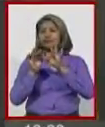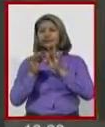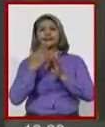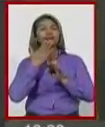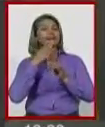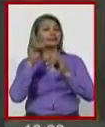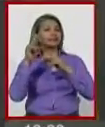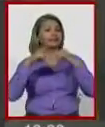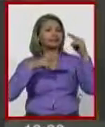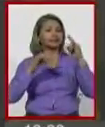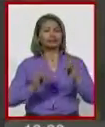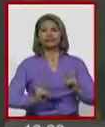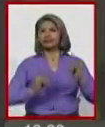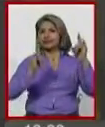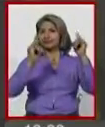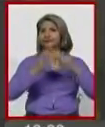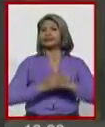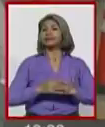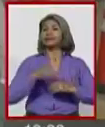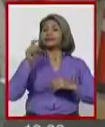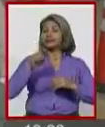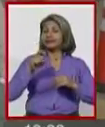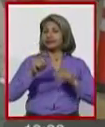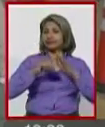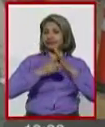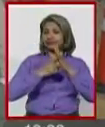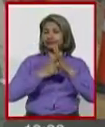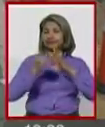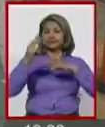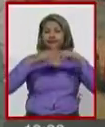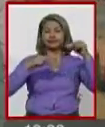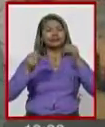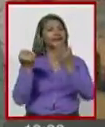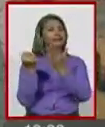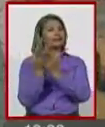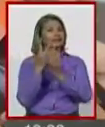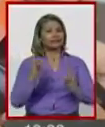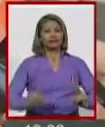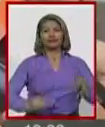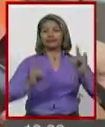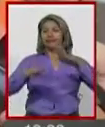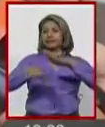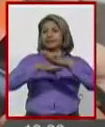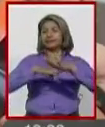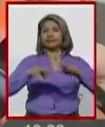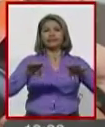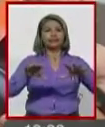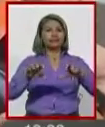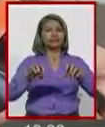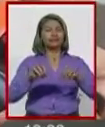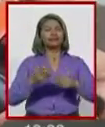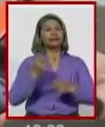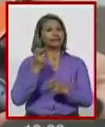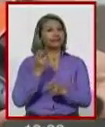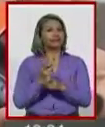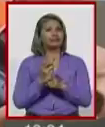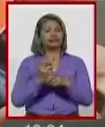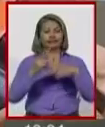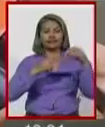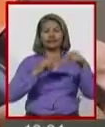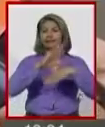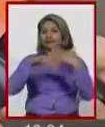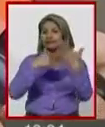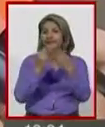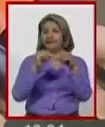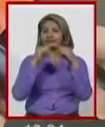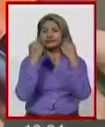mal construido desde su cimiento. Hay que generar la construcción de un nuevo edificio con las bases sentadas, sólidas, construir con